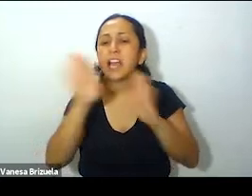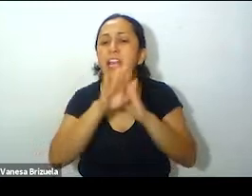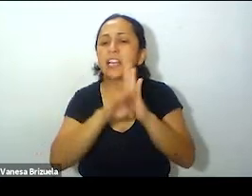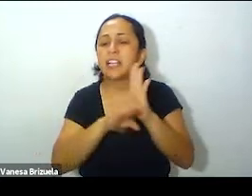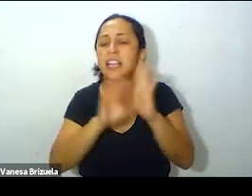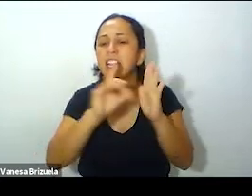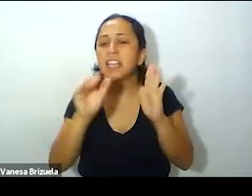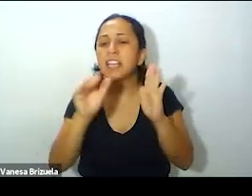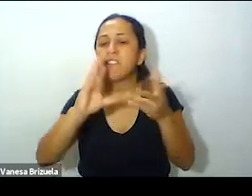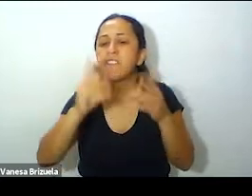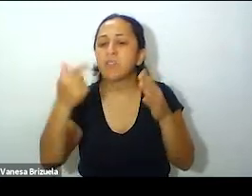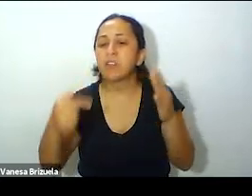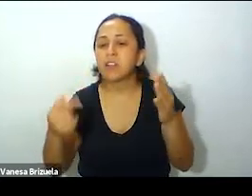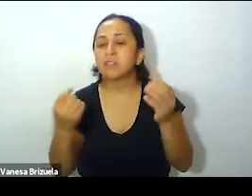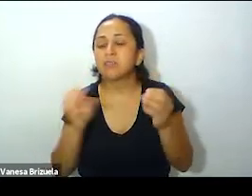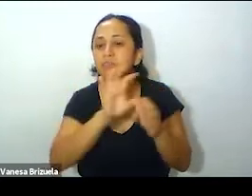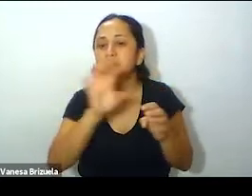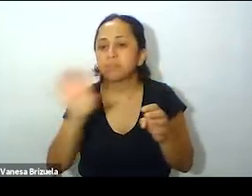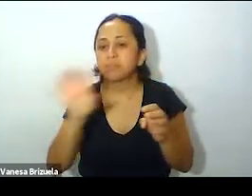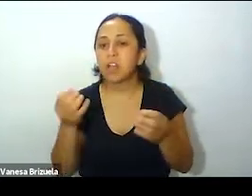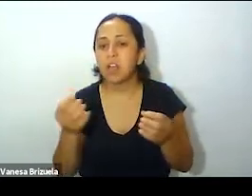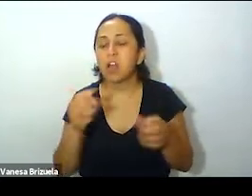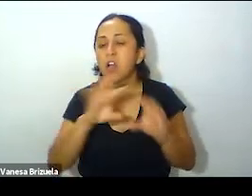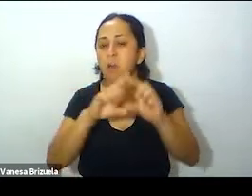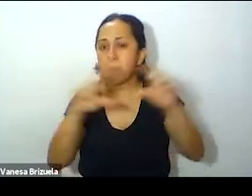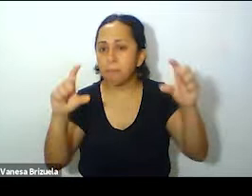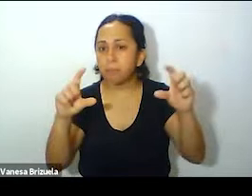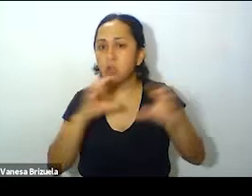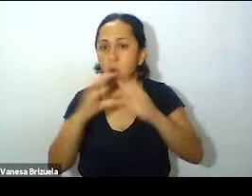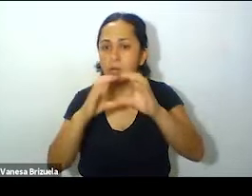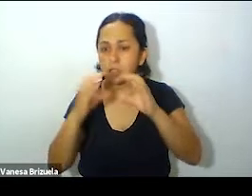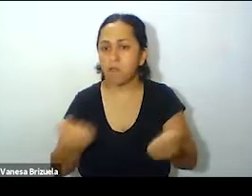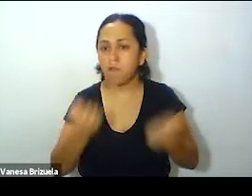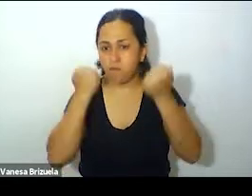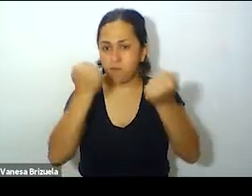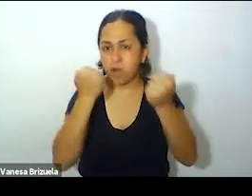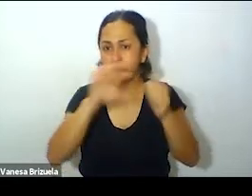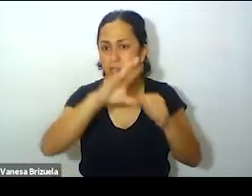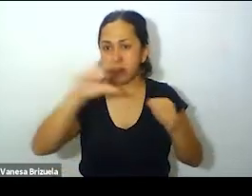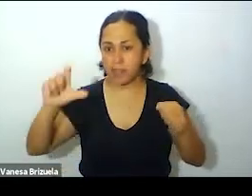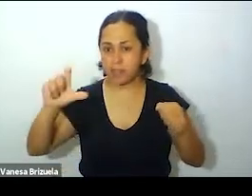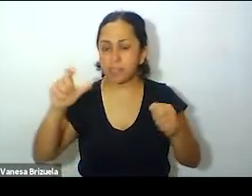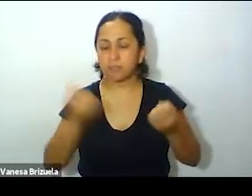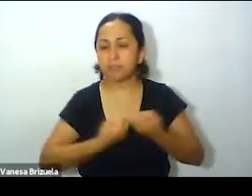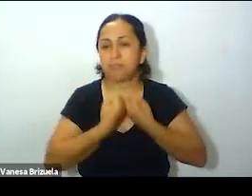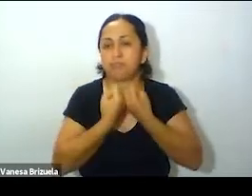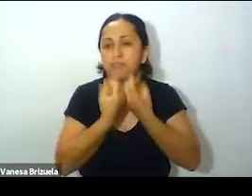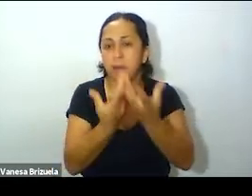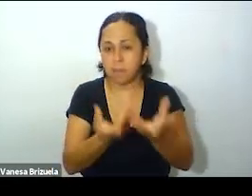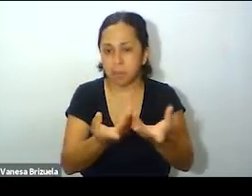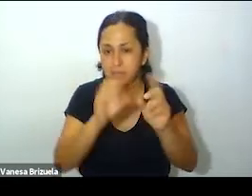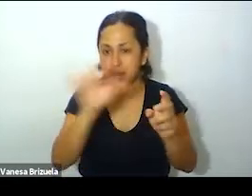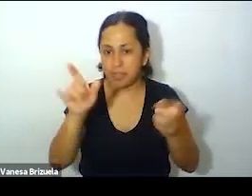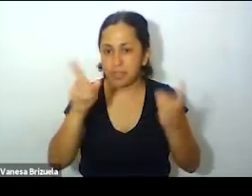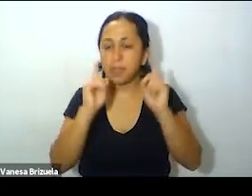su clasificación. De ese modo podremos crear piezas de gran fuerza comunicacional. Así como transmiten mucho